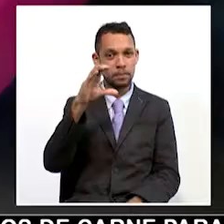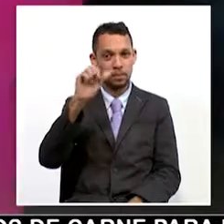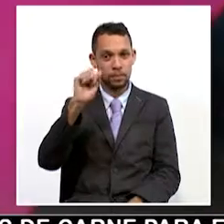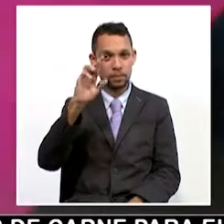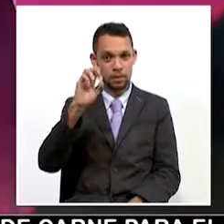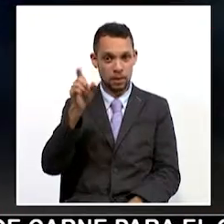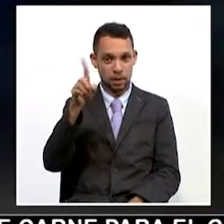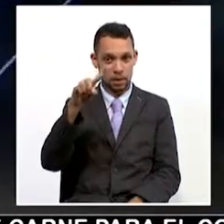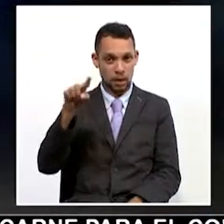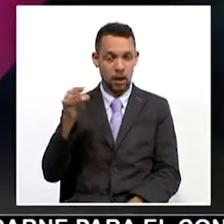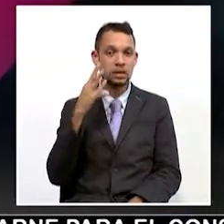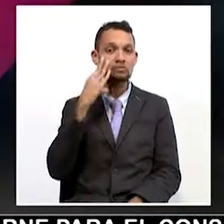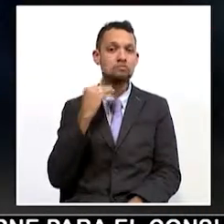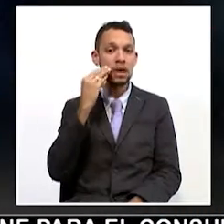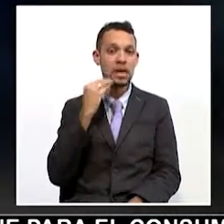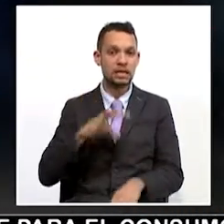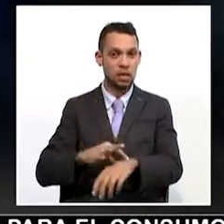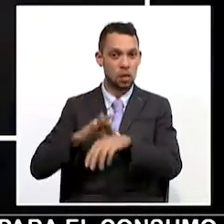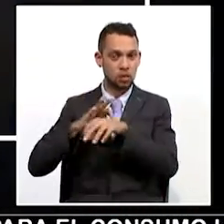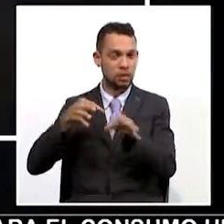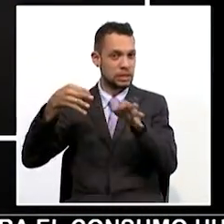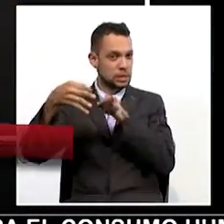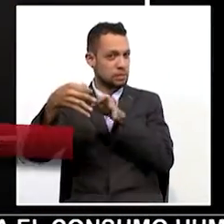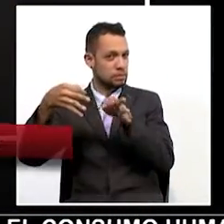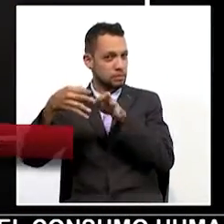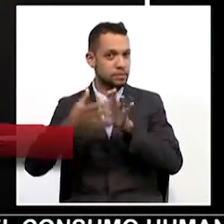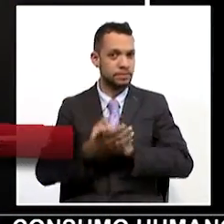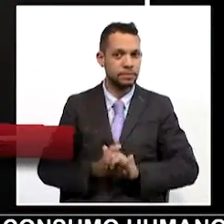con un experto para hablar del tema. Carlos, buenas noches.